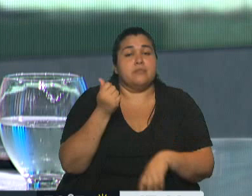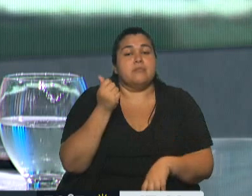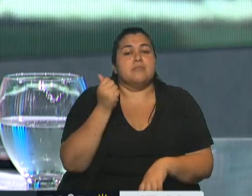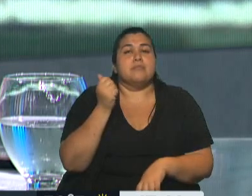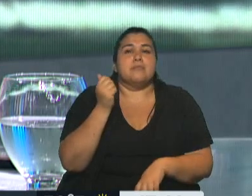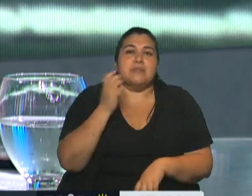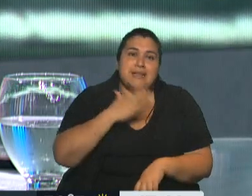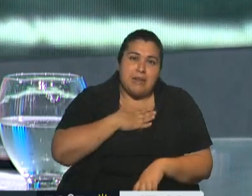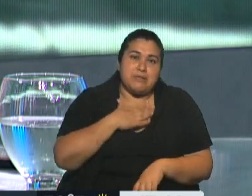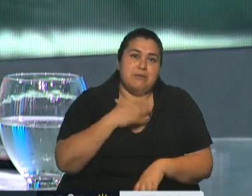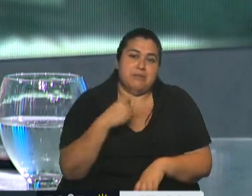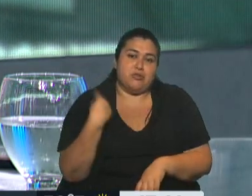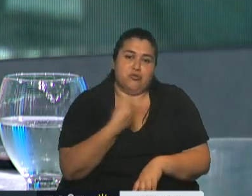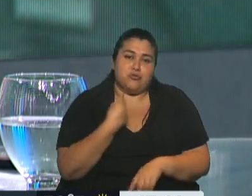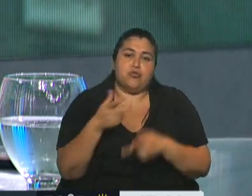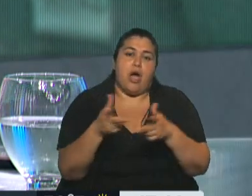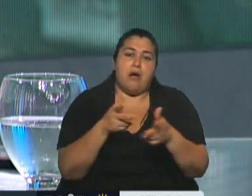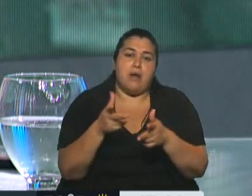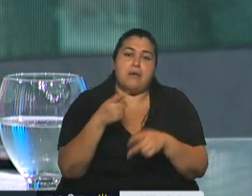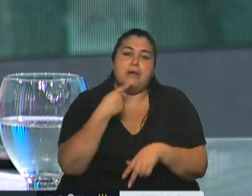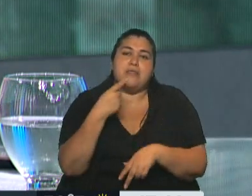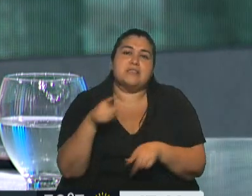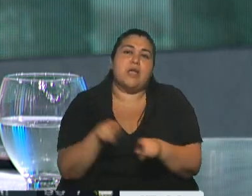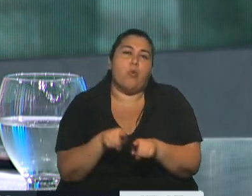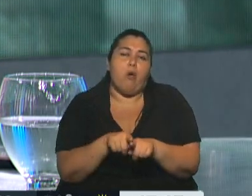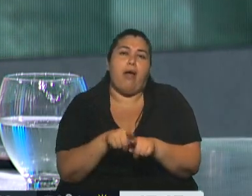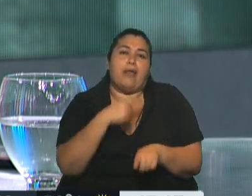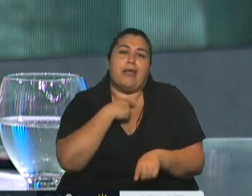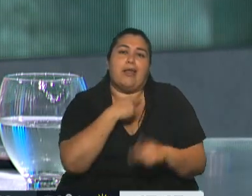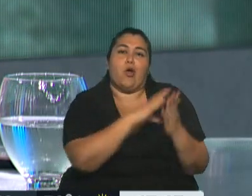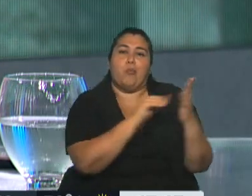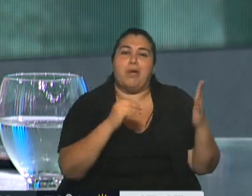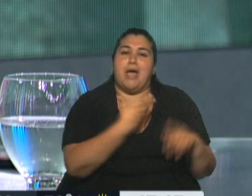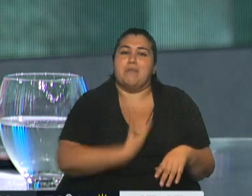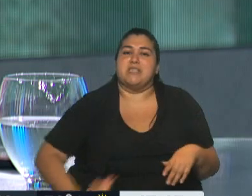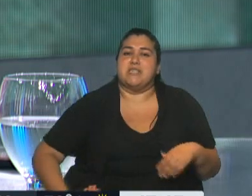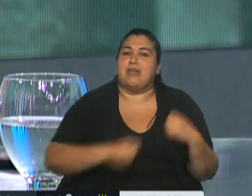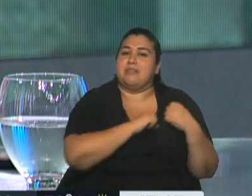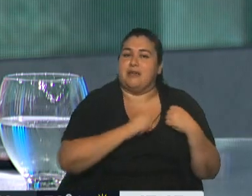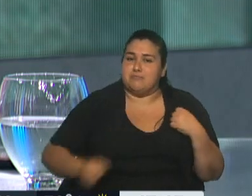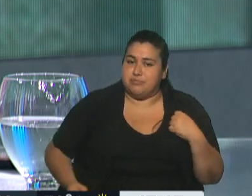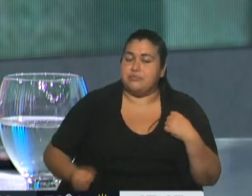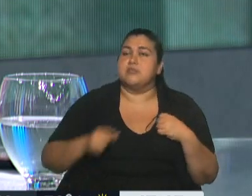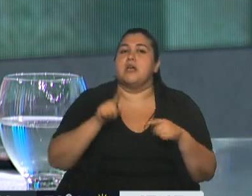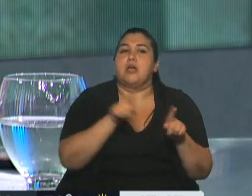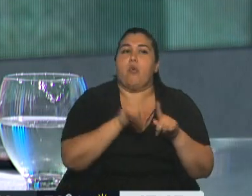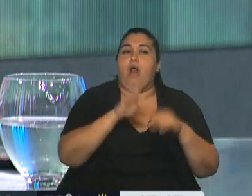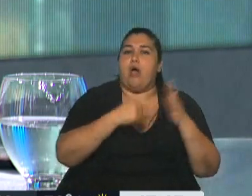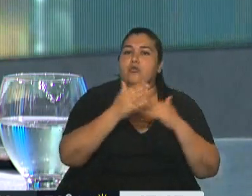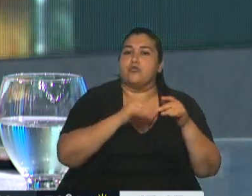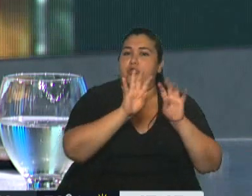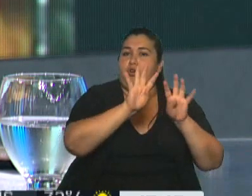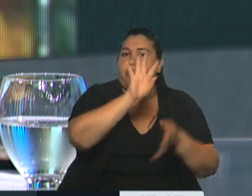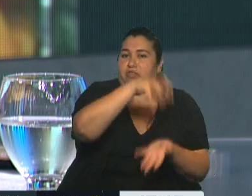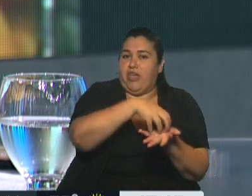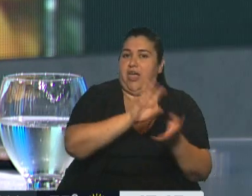Inevitablemente muchos hablamos de, bueno, esto es una buquelización con algunas imágenes que vemos o incluso la posibilidad de construir hasta las mismas cárceles, o también estamos